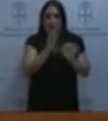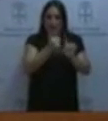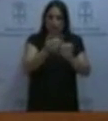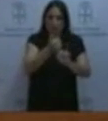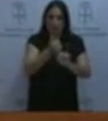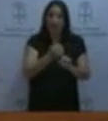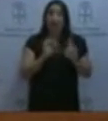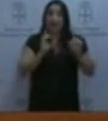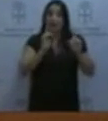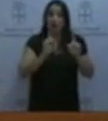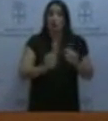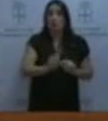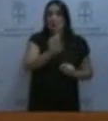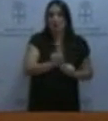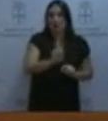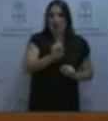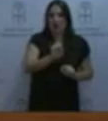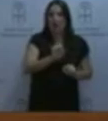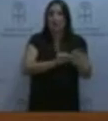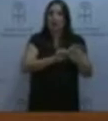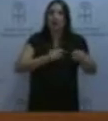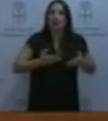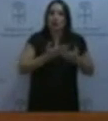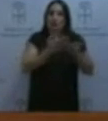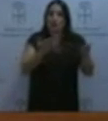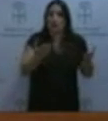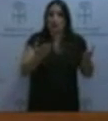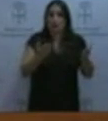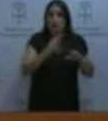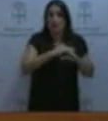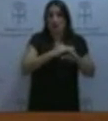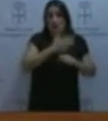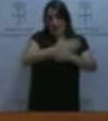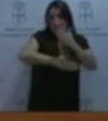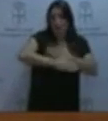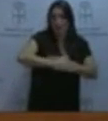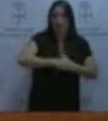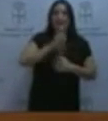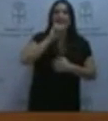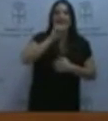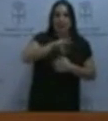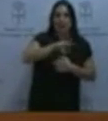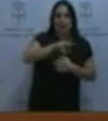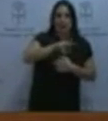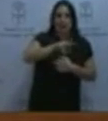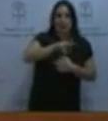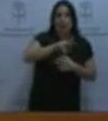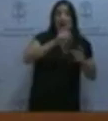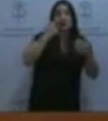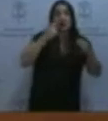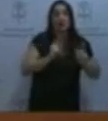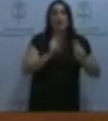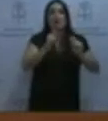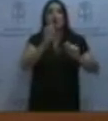En el caso de primaria, las plazas ofertadas para el cupo de discapacidad fueron 13, de las cuales solo se adjudicaron